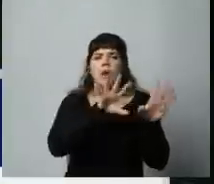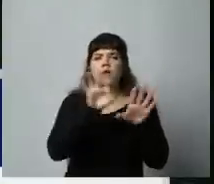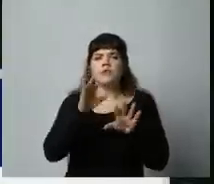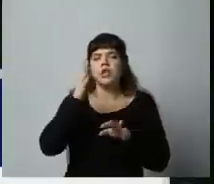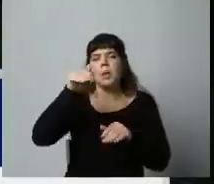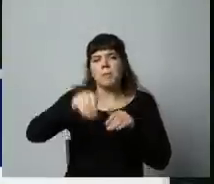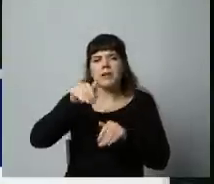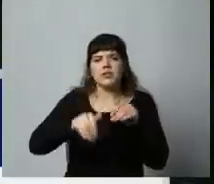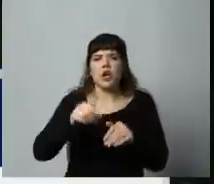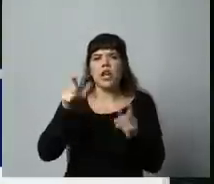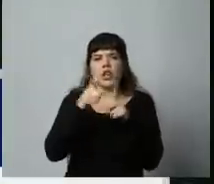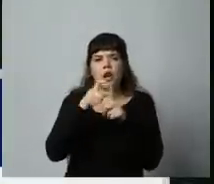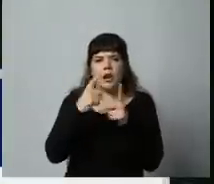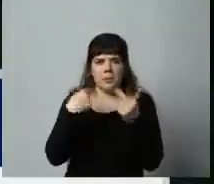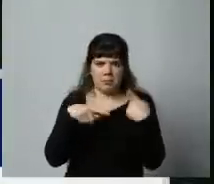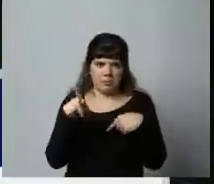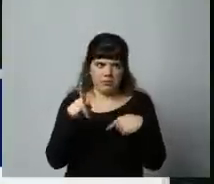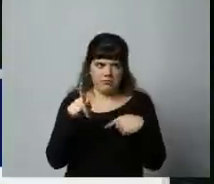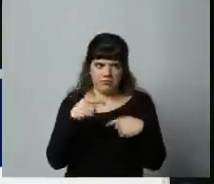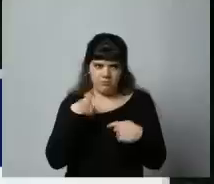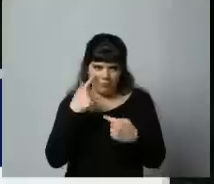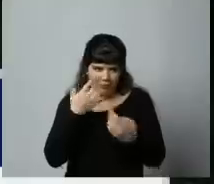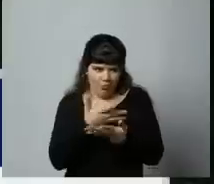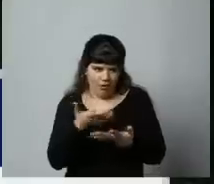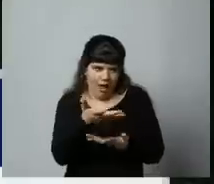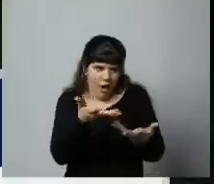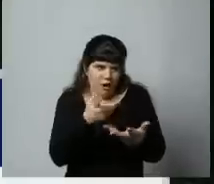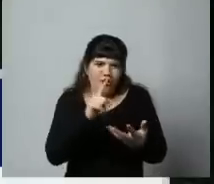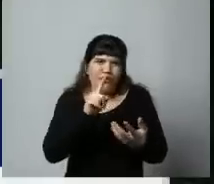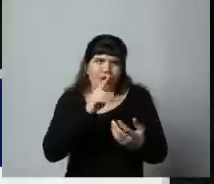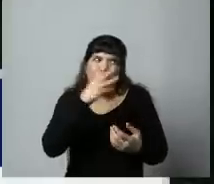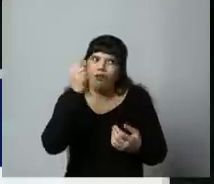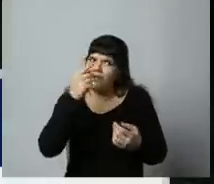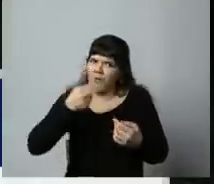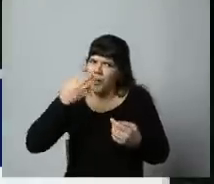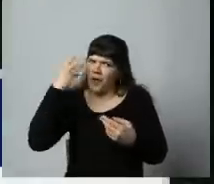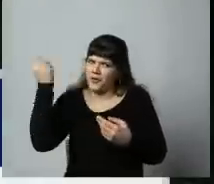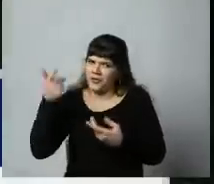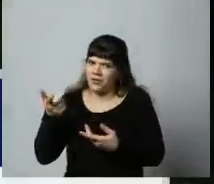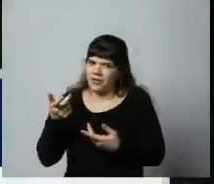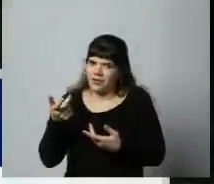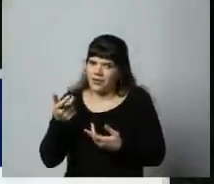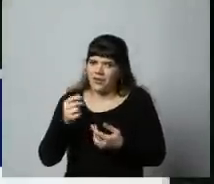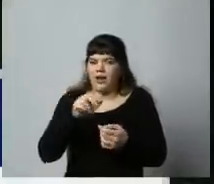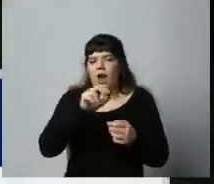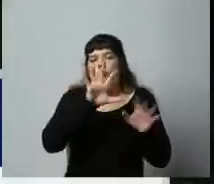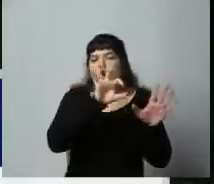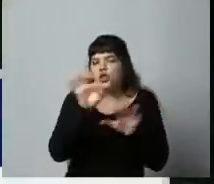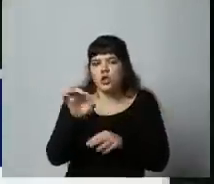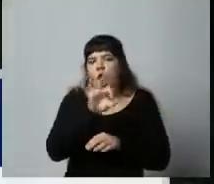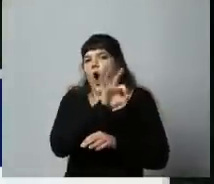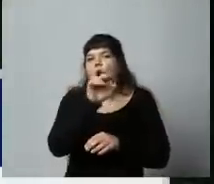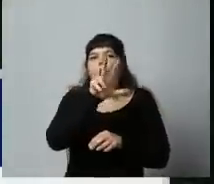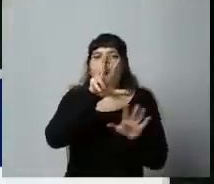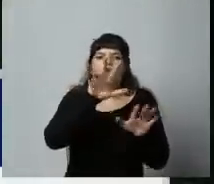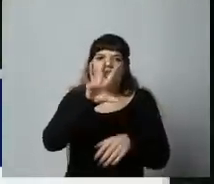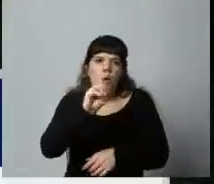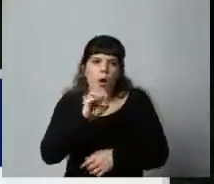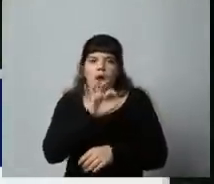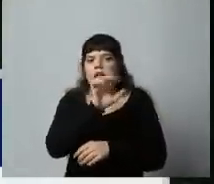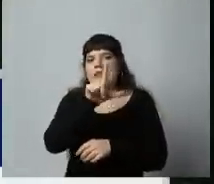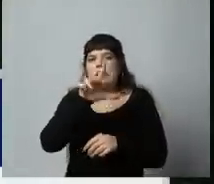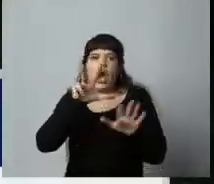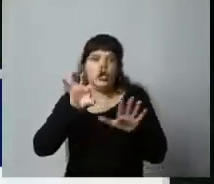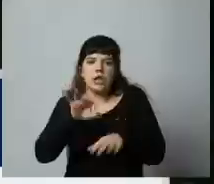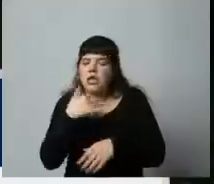dólares pero todo indica que no se olvidan de los 900 millones de dólares serán 800 850 780